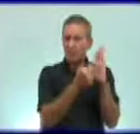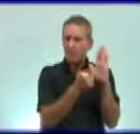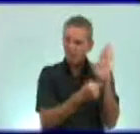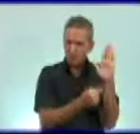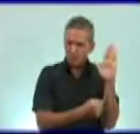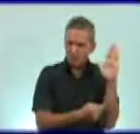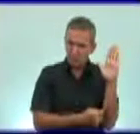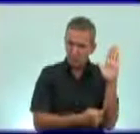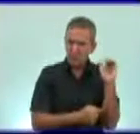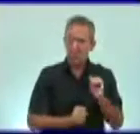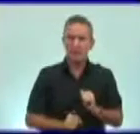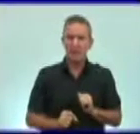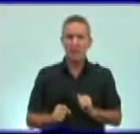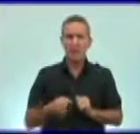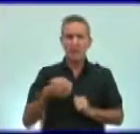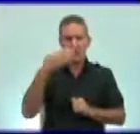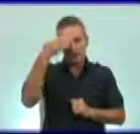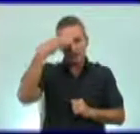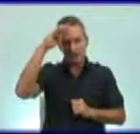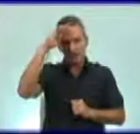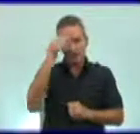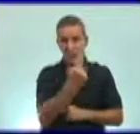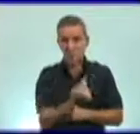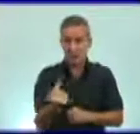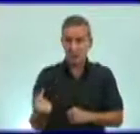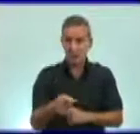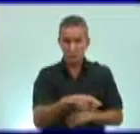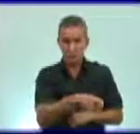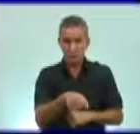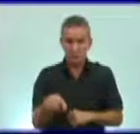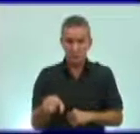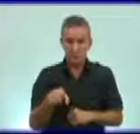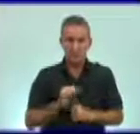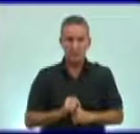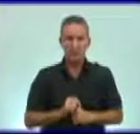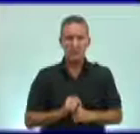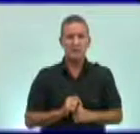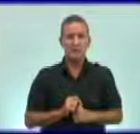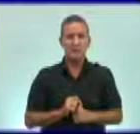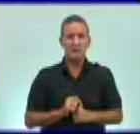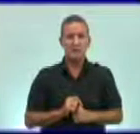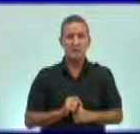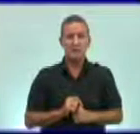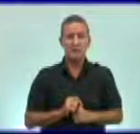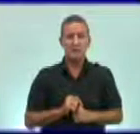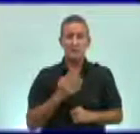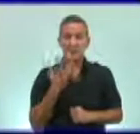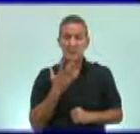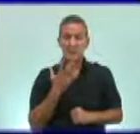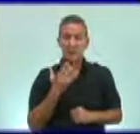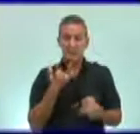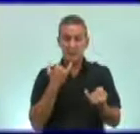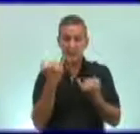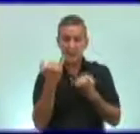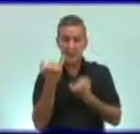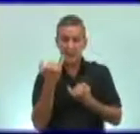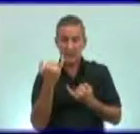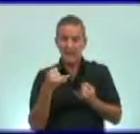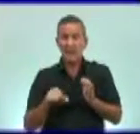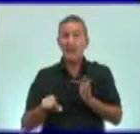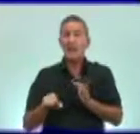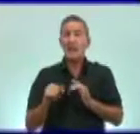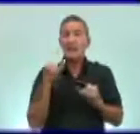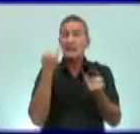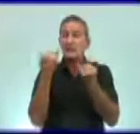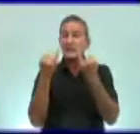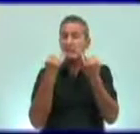la clemencia con los criminales es un ataque a la virtud. Por lo tanto, quienes identifican y ven como